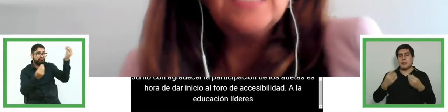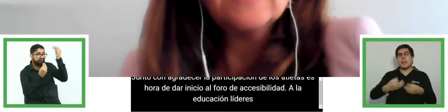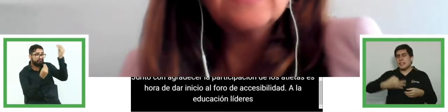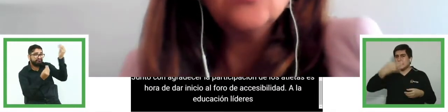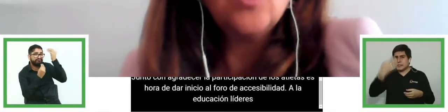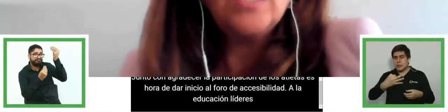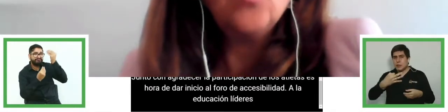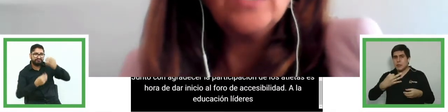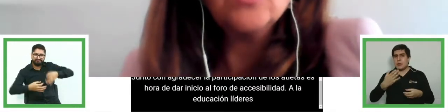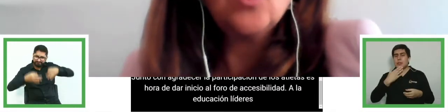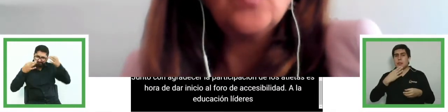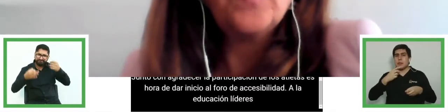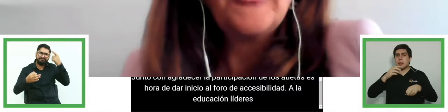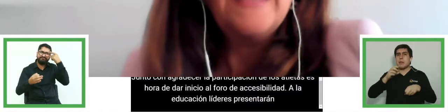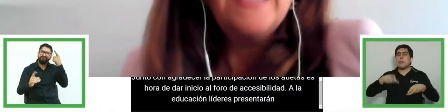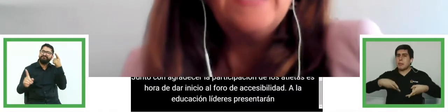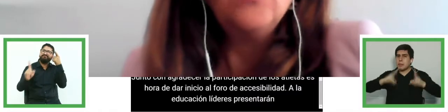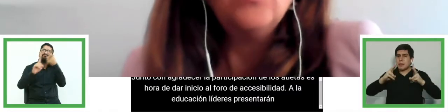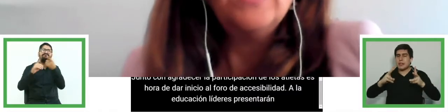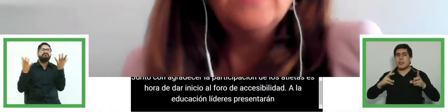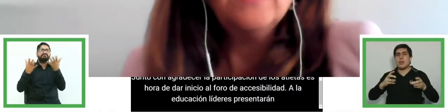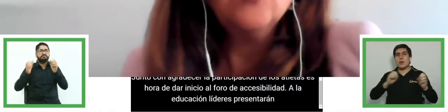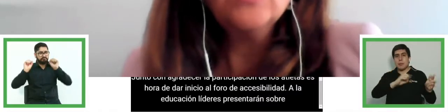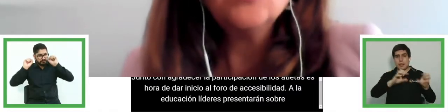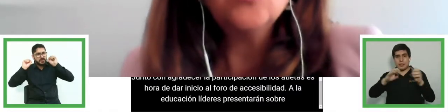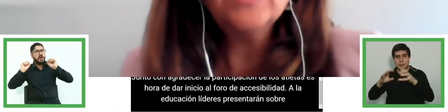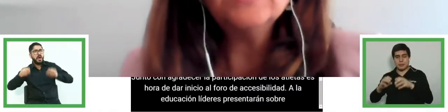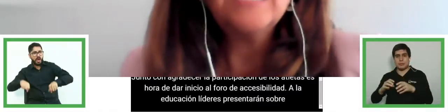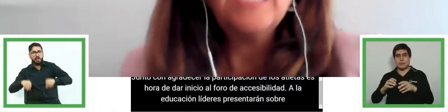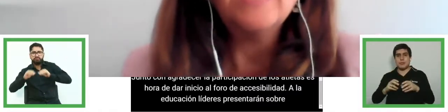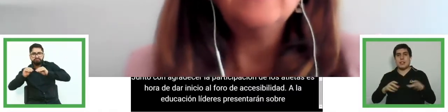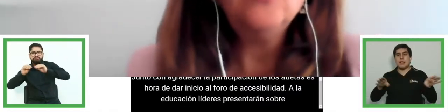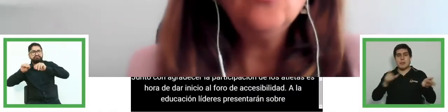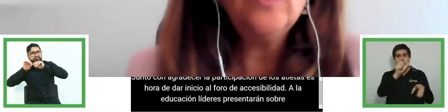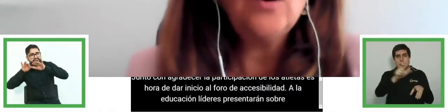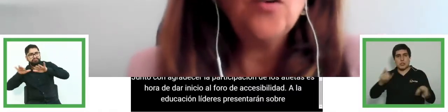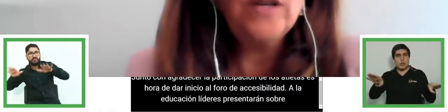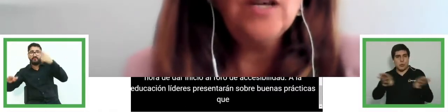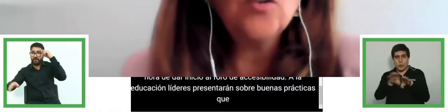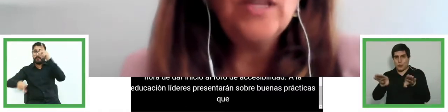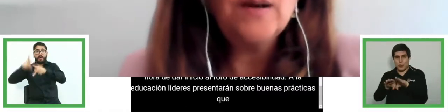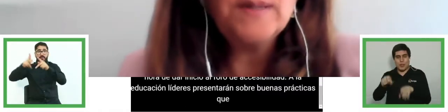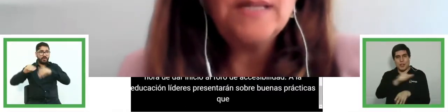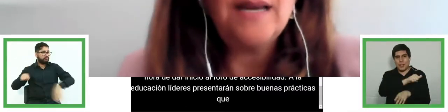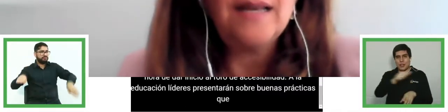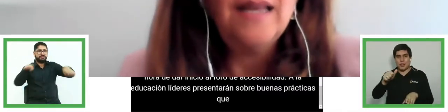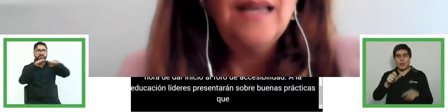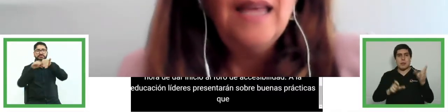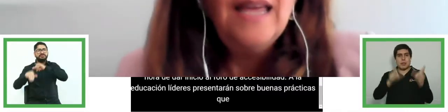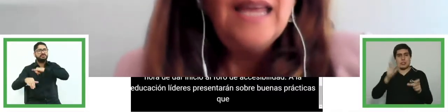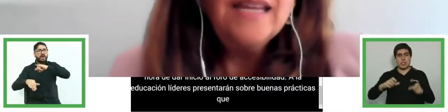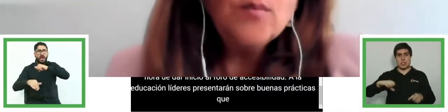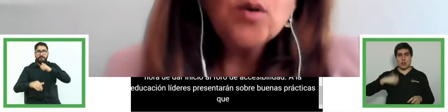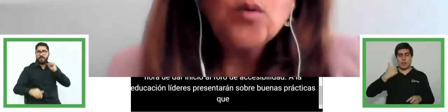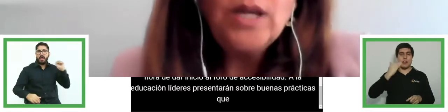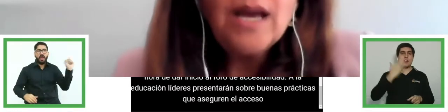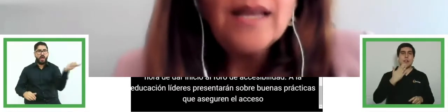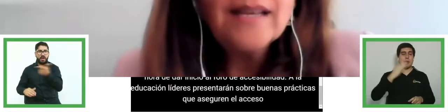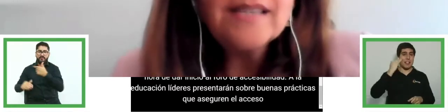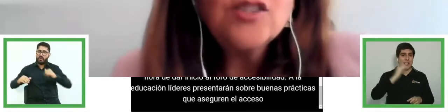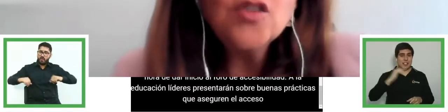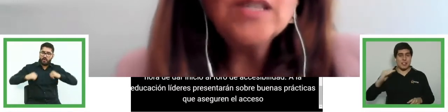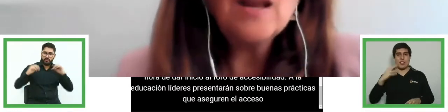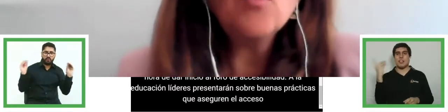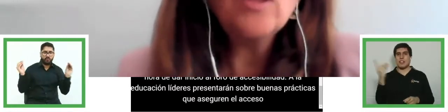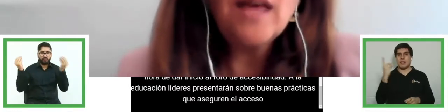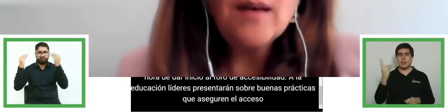garanticen el acceso a la educación en igualdad de condiciones a niños y jóvenes con discapacidad. En esta oportunidad,